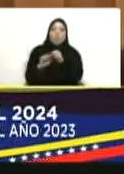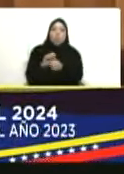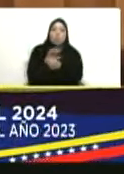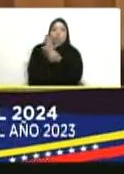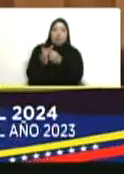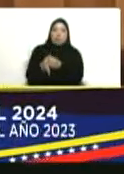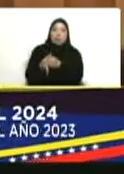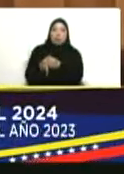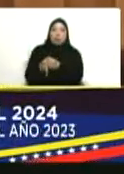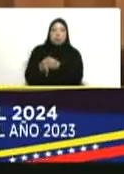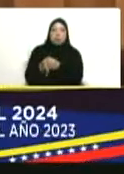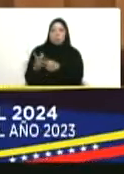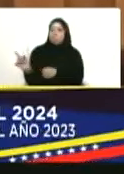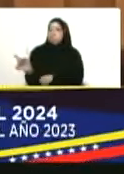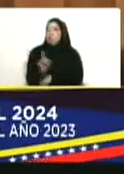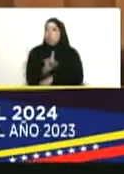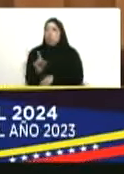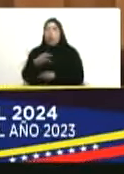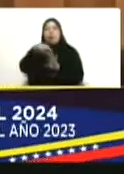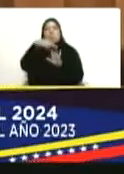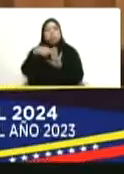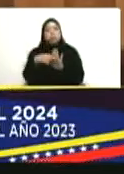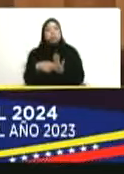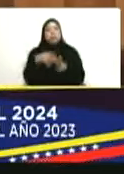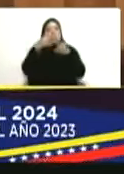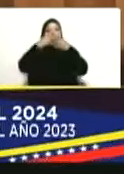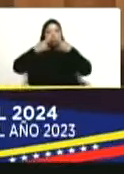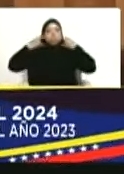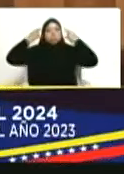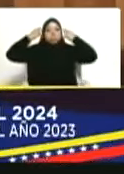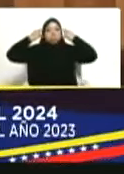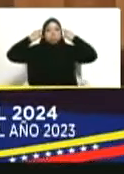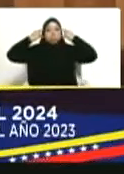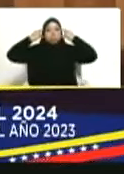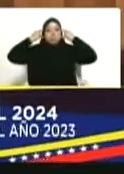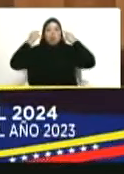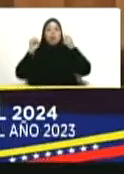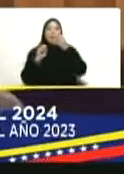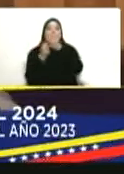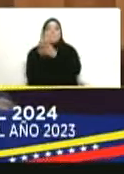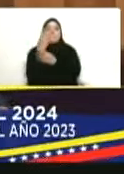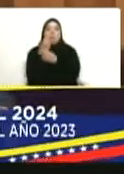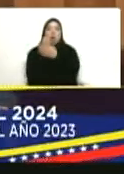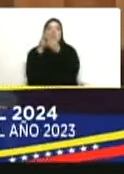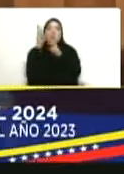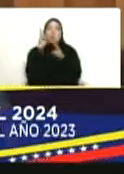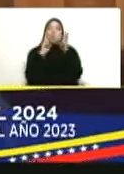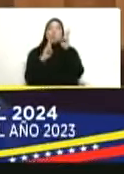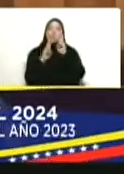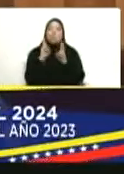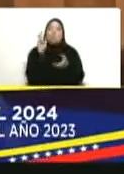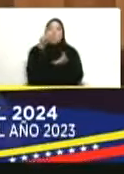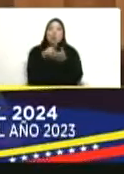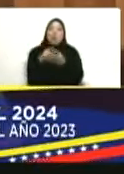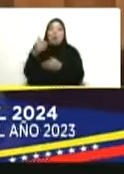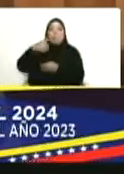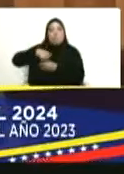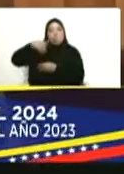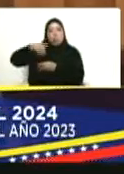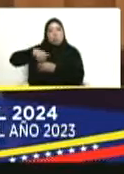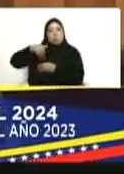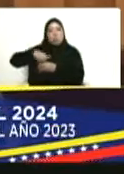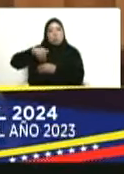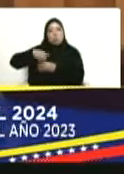impide. Se tomaron las medidas, tapabocas, las manos limpias, fuimos a las elecciones